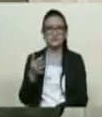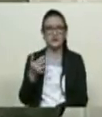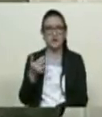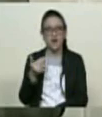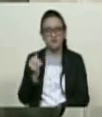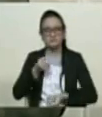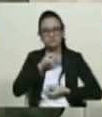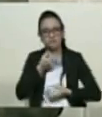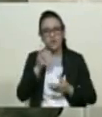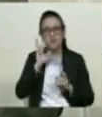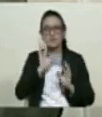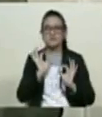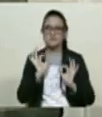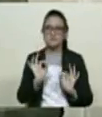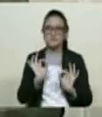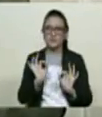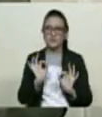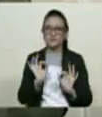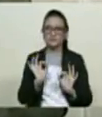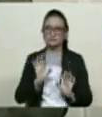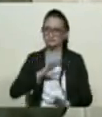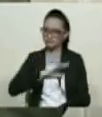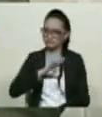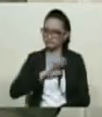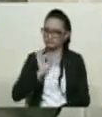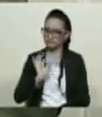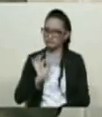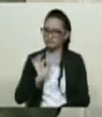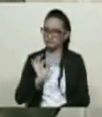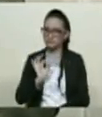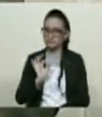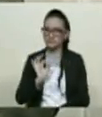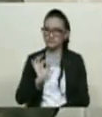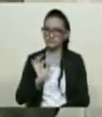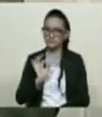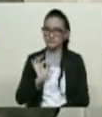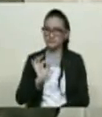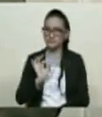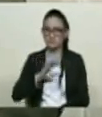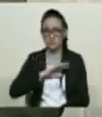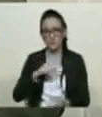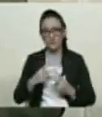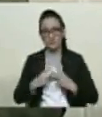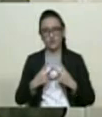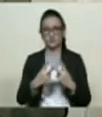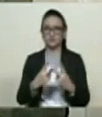limpia, genuina e inapelable de su voluntad.